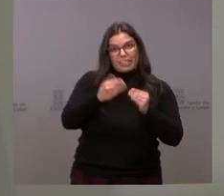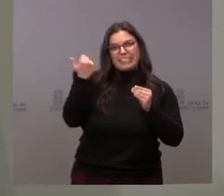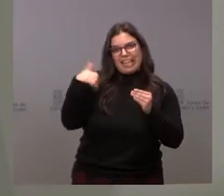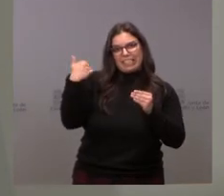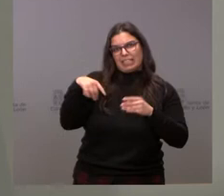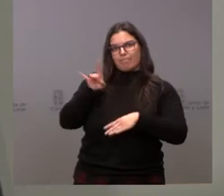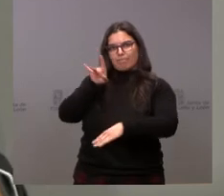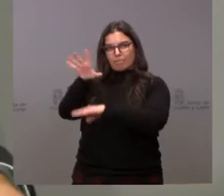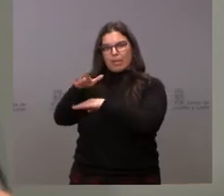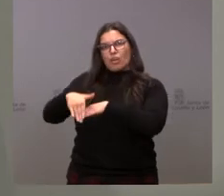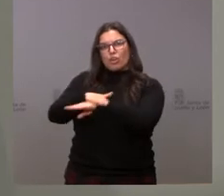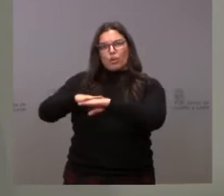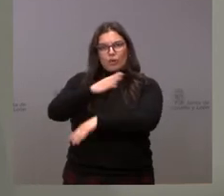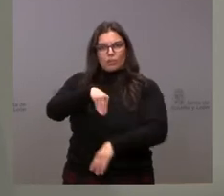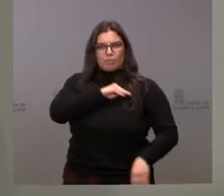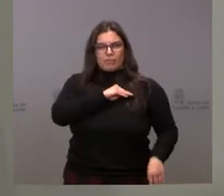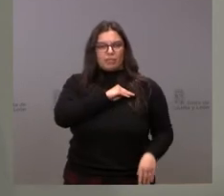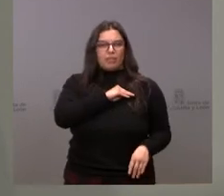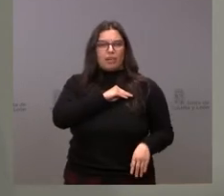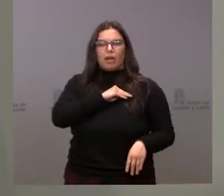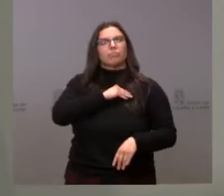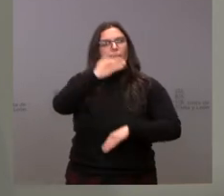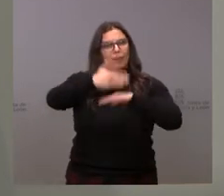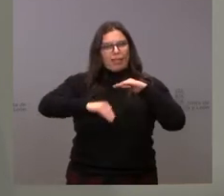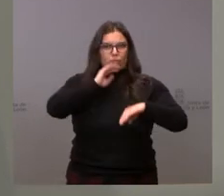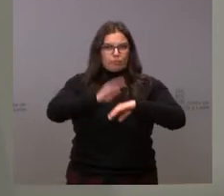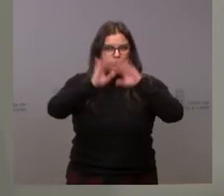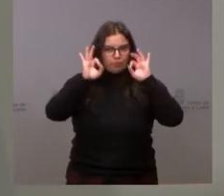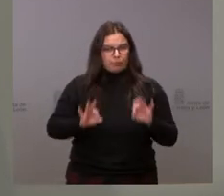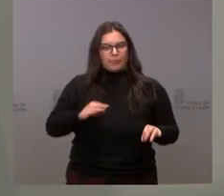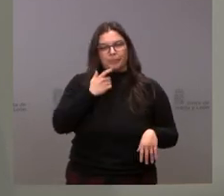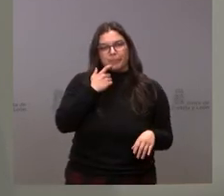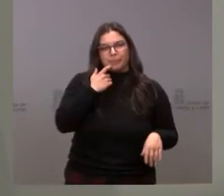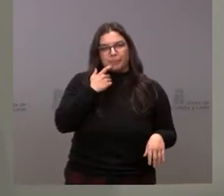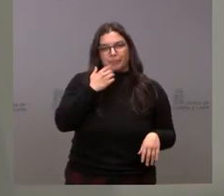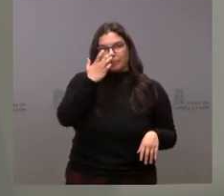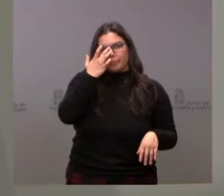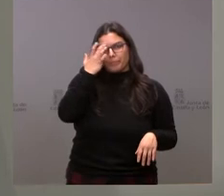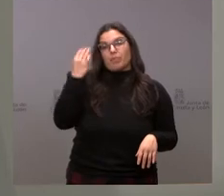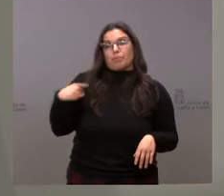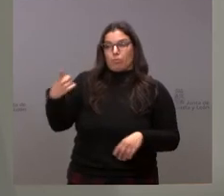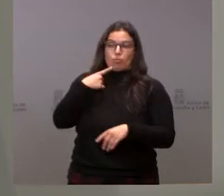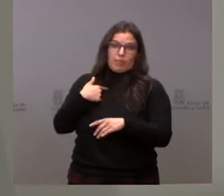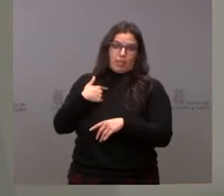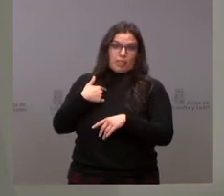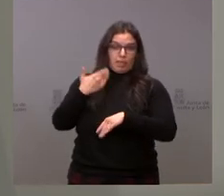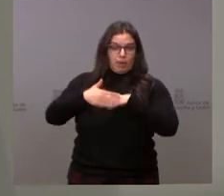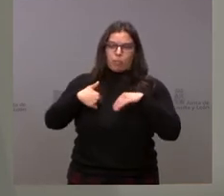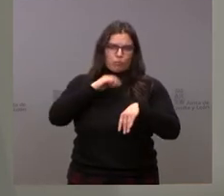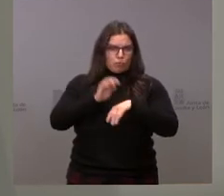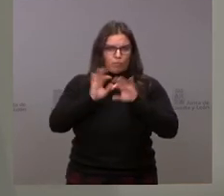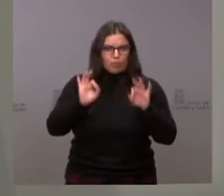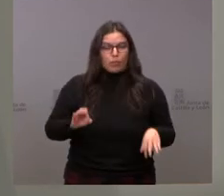al gobierno de españa' en el plazo establecido y que se nos había señalado anticipadamente y